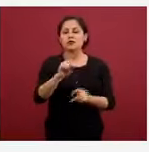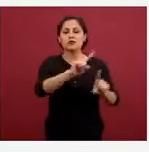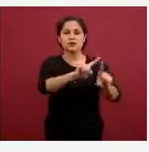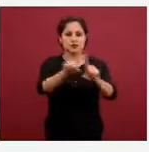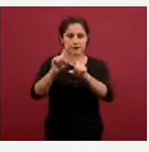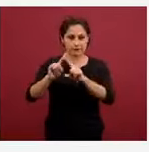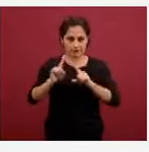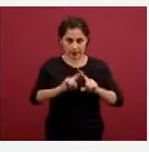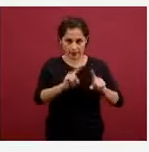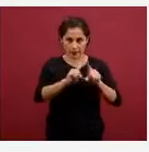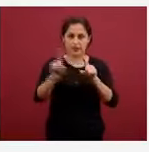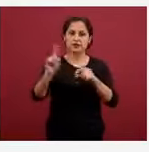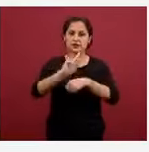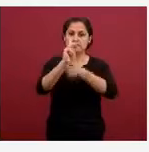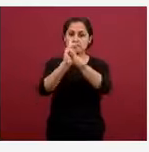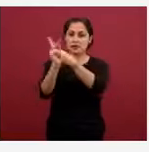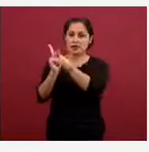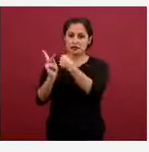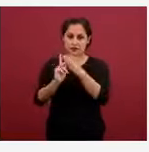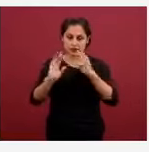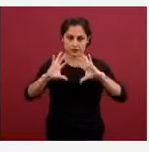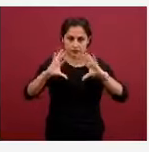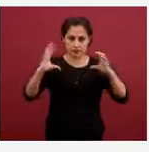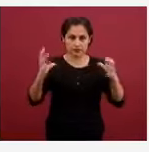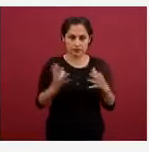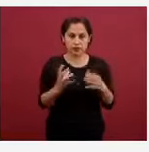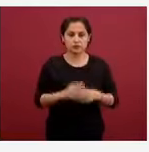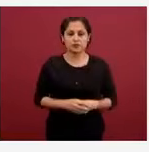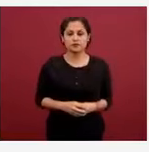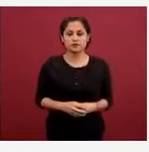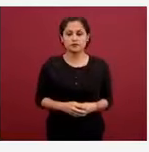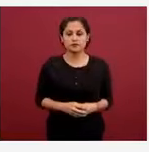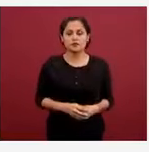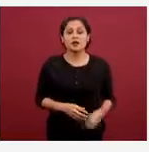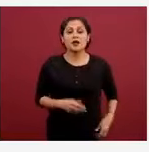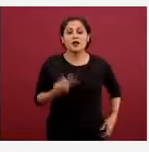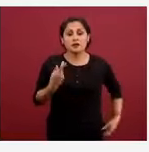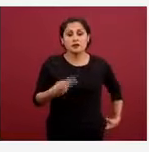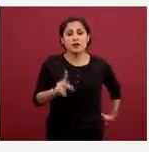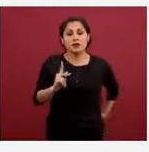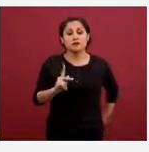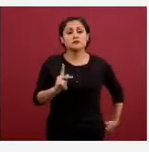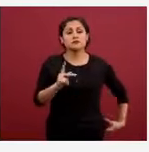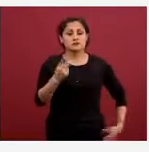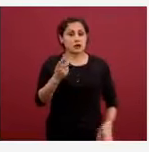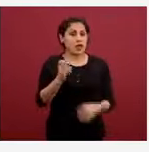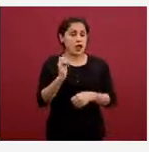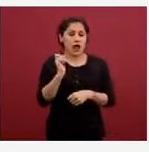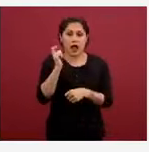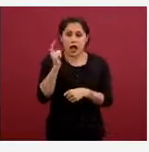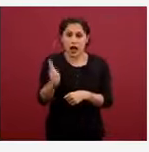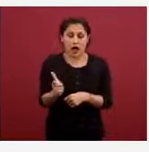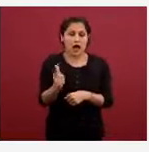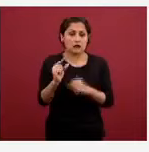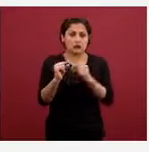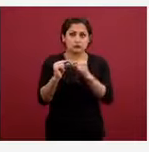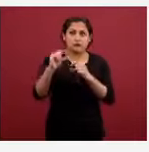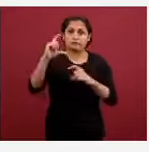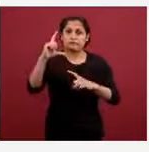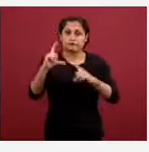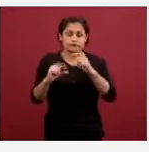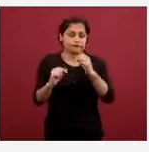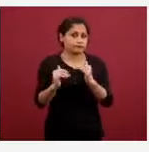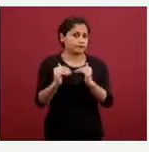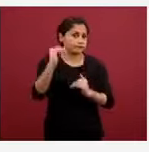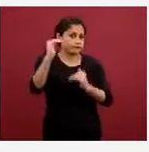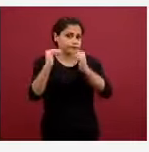pasando en los países. Prácticamente no hubo un movimiento puntual en la diferencia entre la región